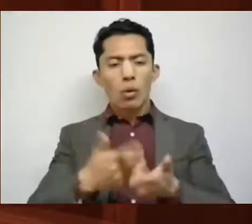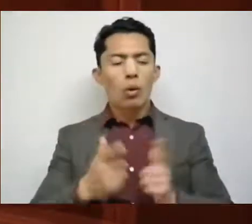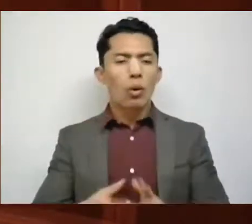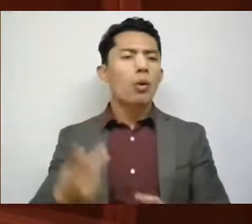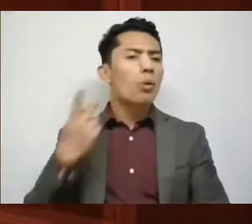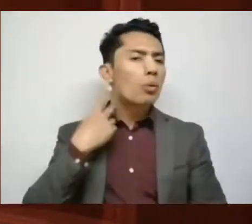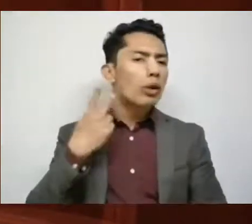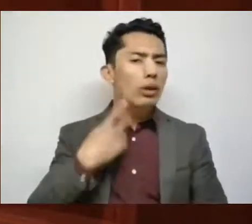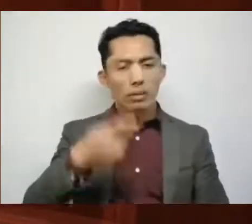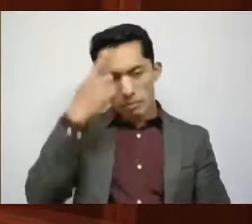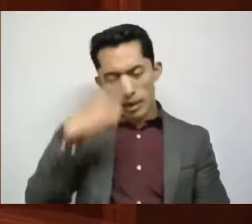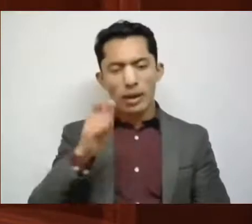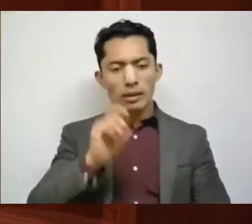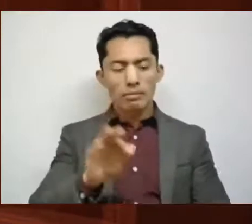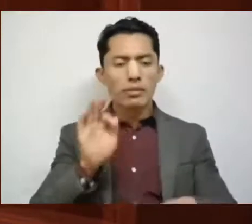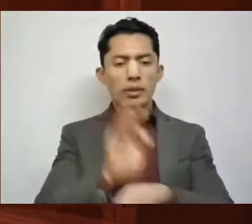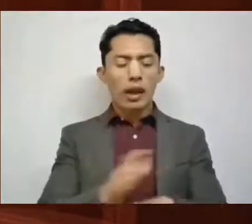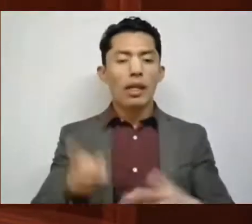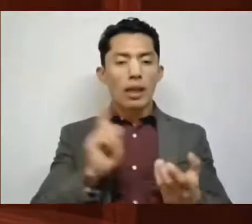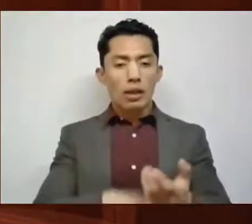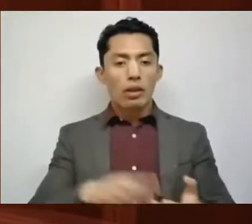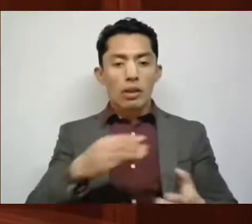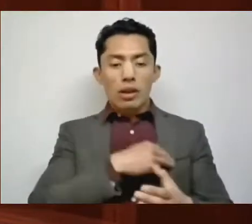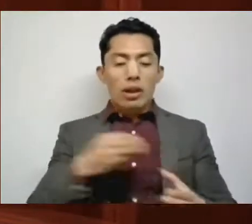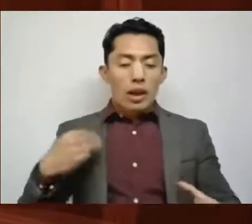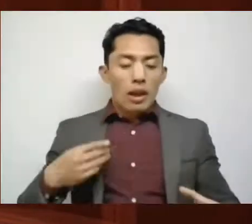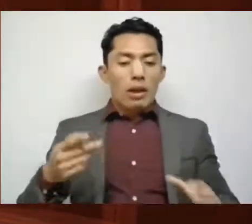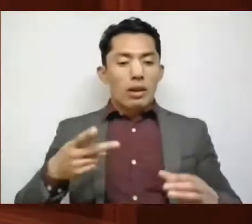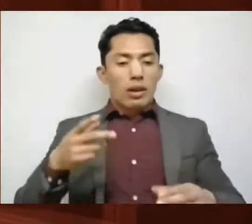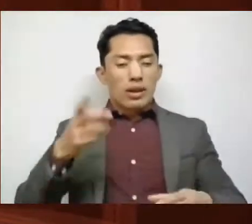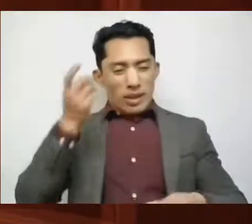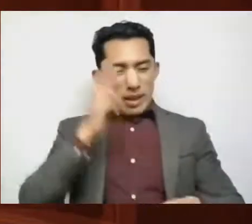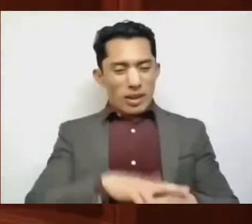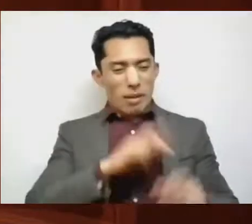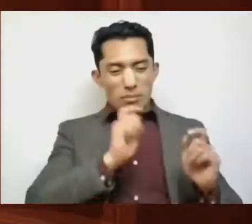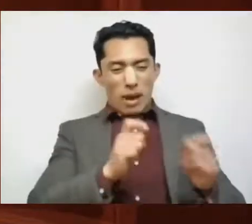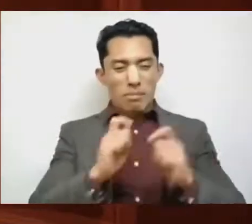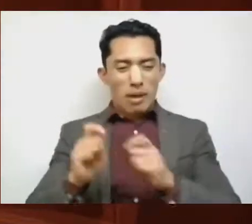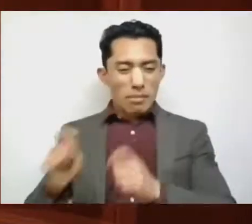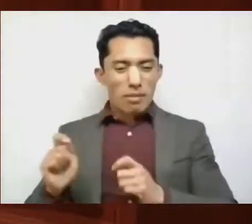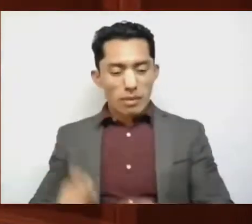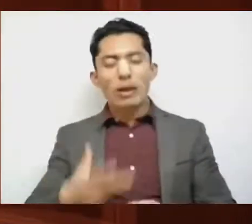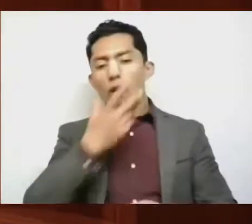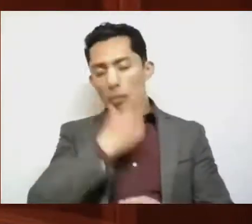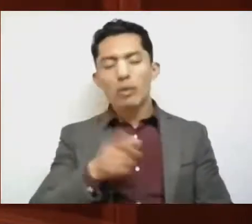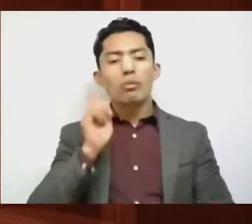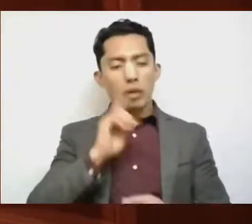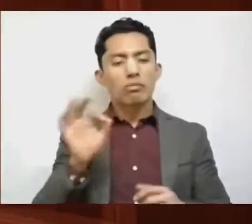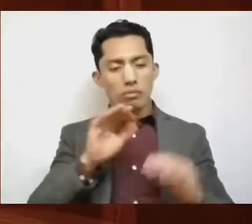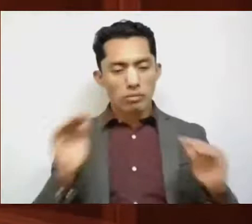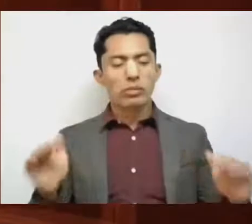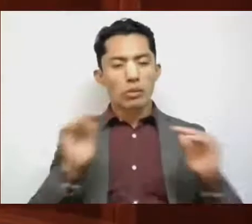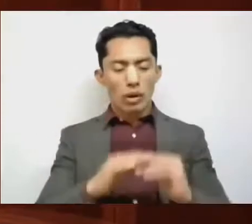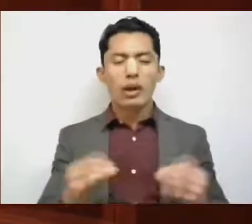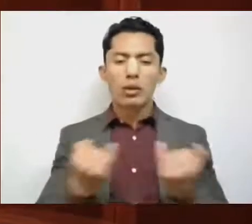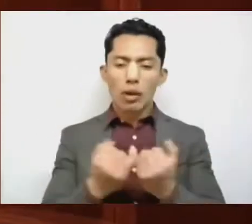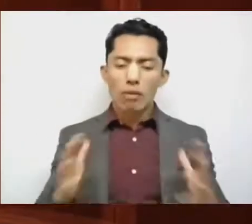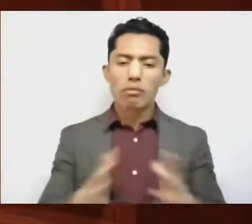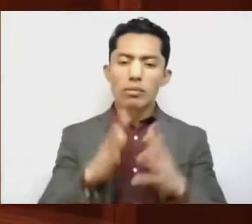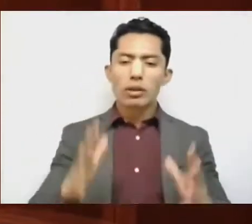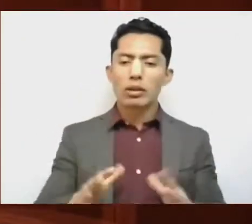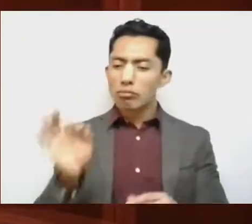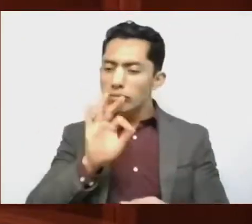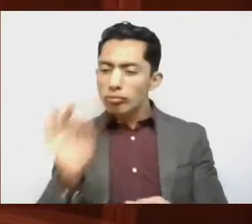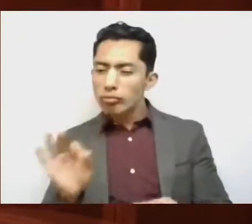para garantizar en la integración de sus órganos de dirección la paridad de género y promover la representación igualitaria